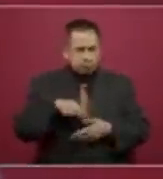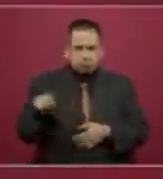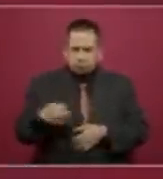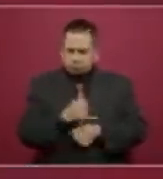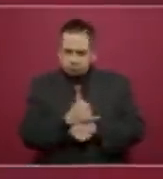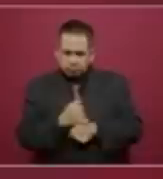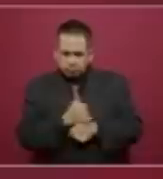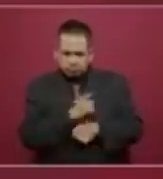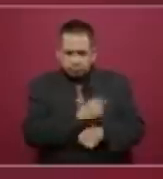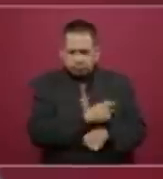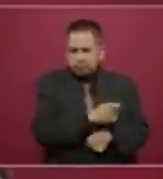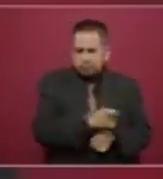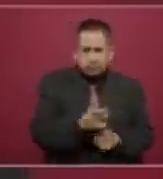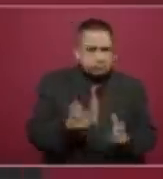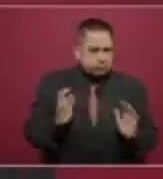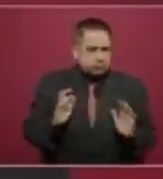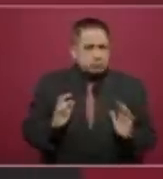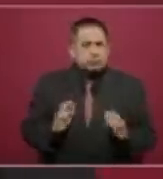y